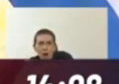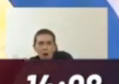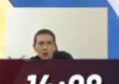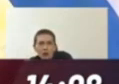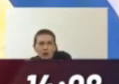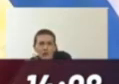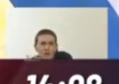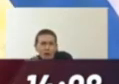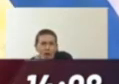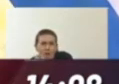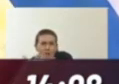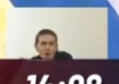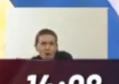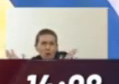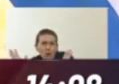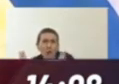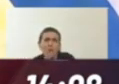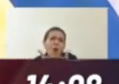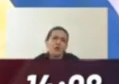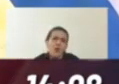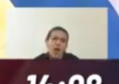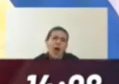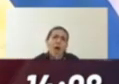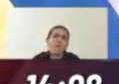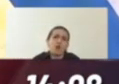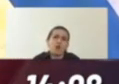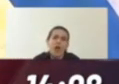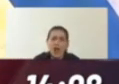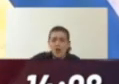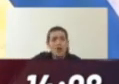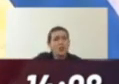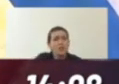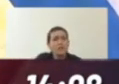pido que nos ayuden y nos acompañen, porque nosotros los necesitamos, hoy más que nunca.